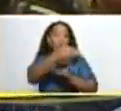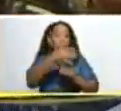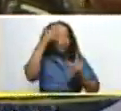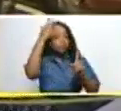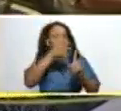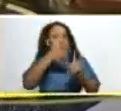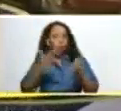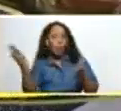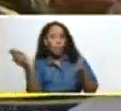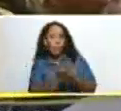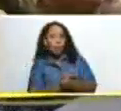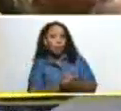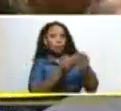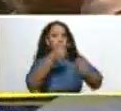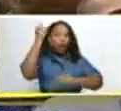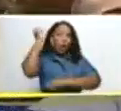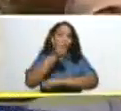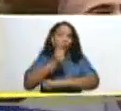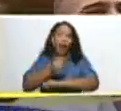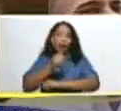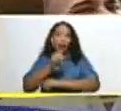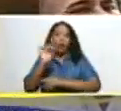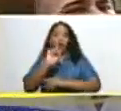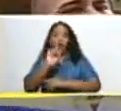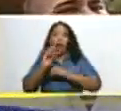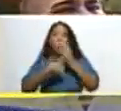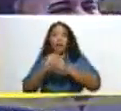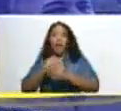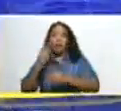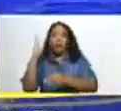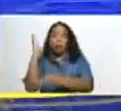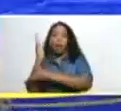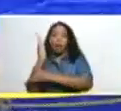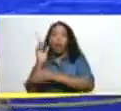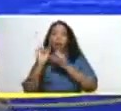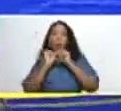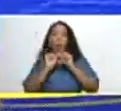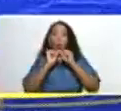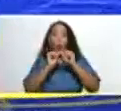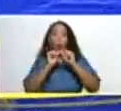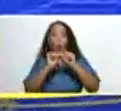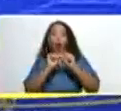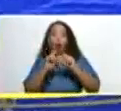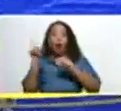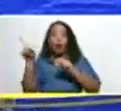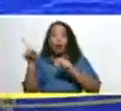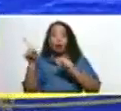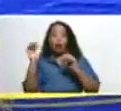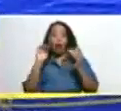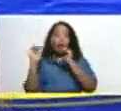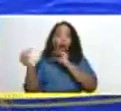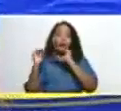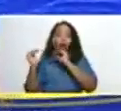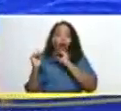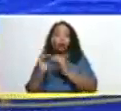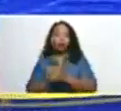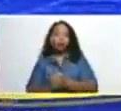a los tribunales para que no haya impunidad, pues continuar con ese, con esa ética,